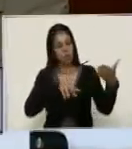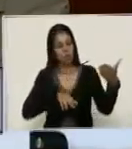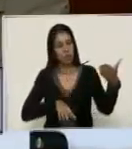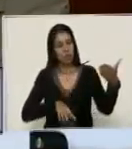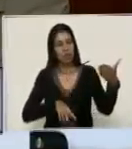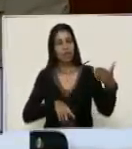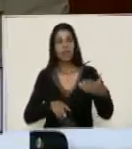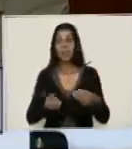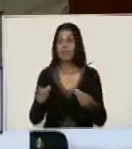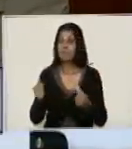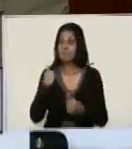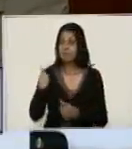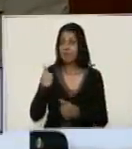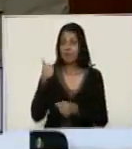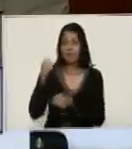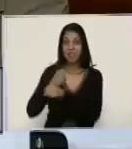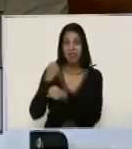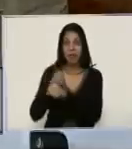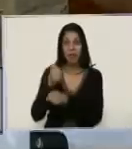Fidel,